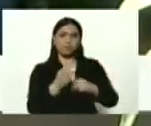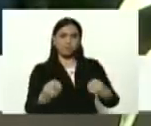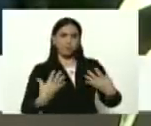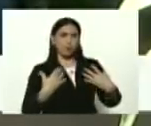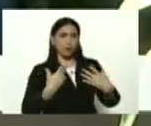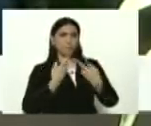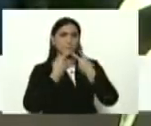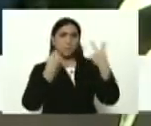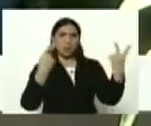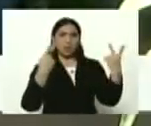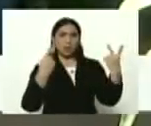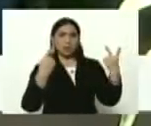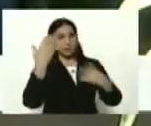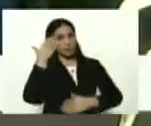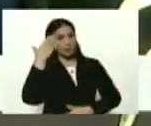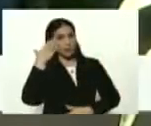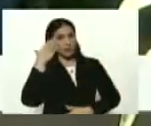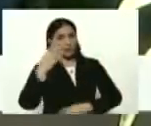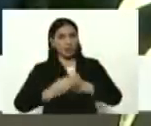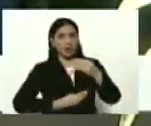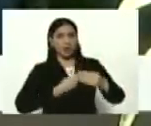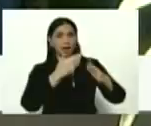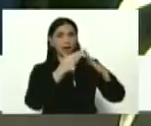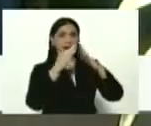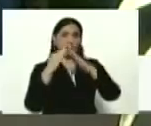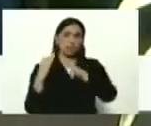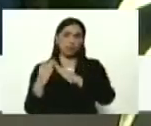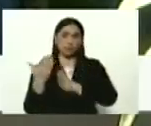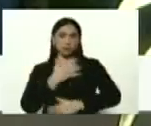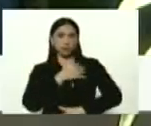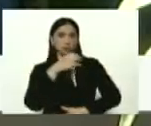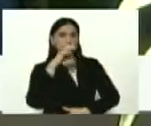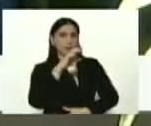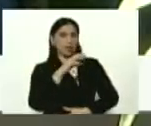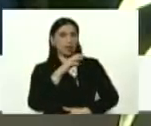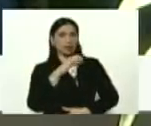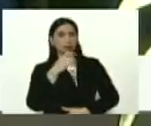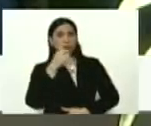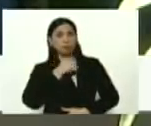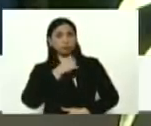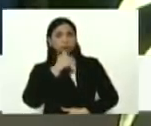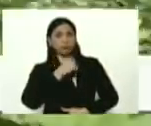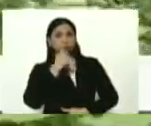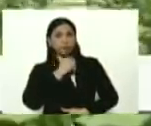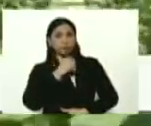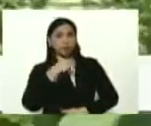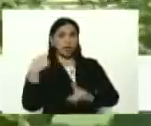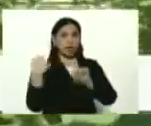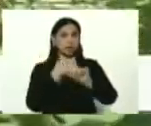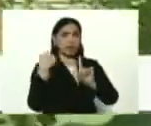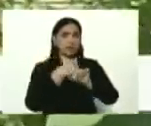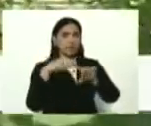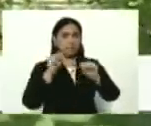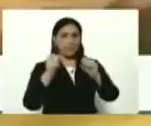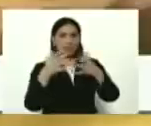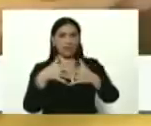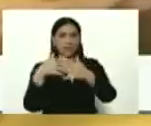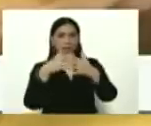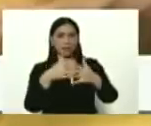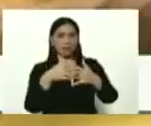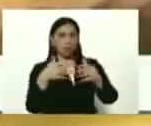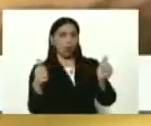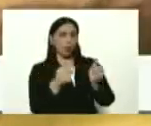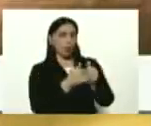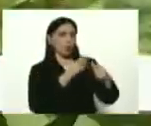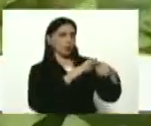los saberes que nos hagan un hogar soberano, un hogar que resista los ataques del imperialismo, con los recursos que están